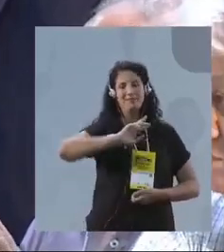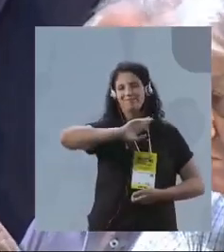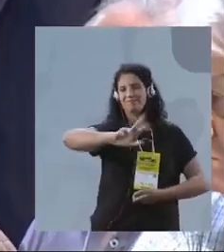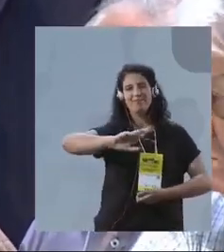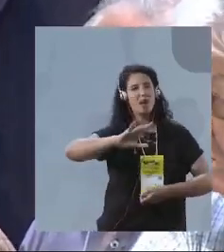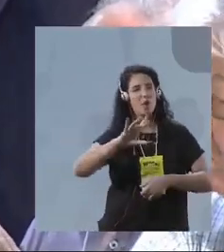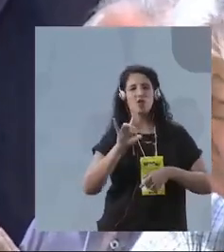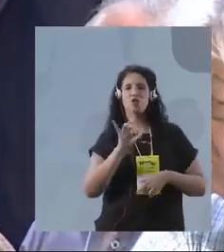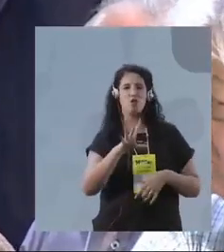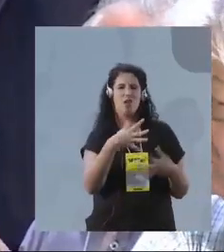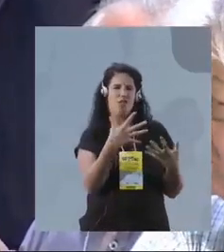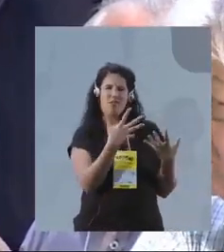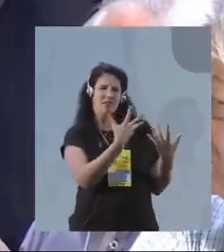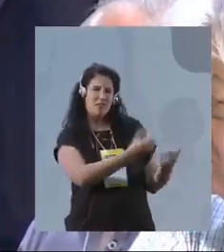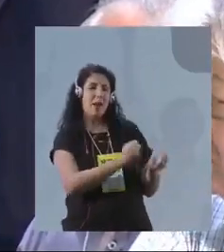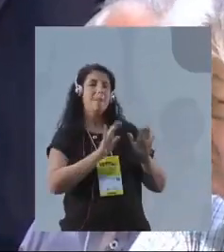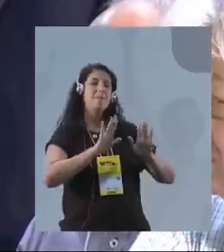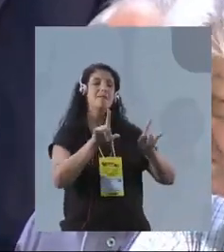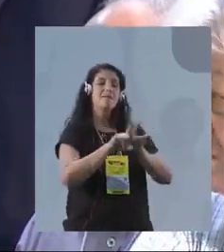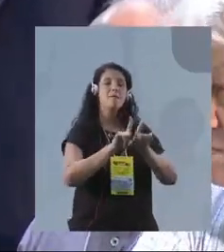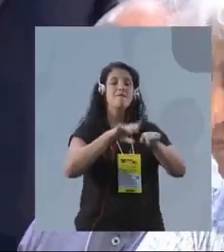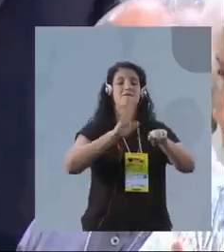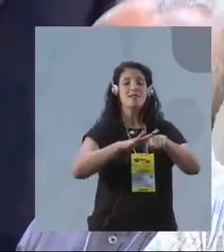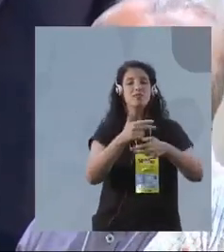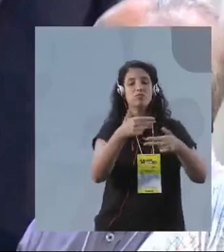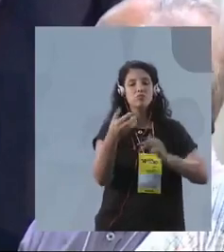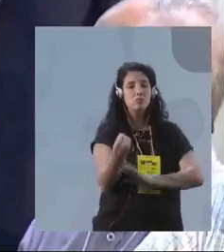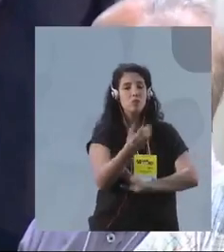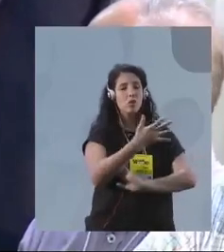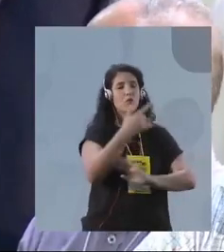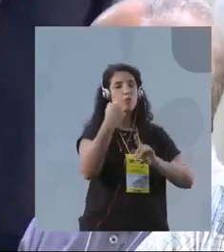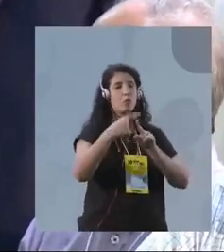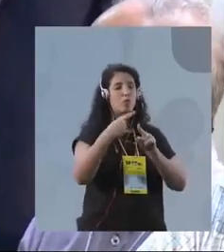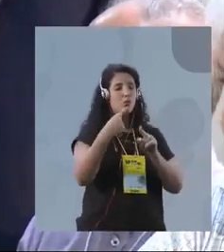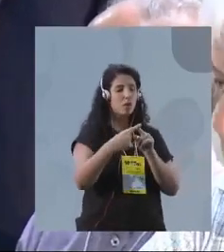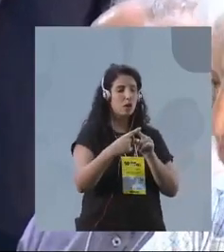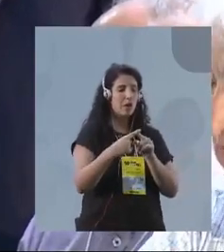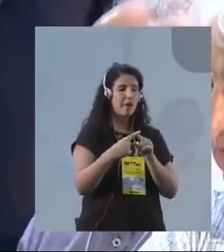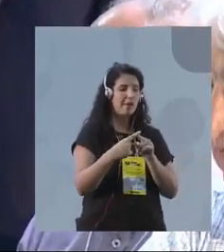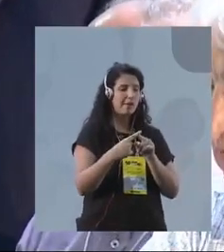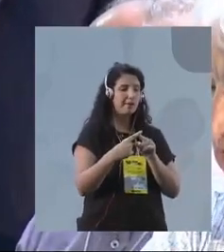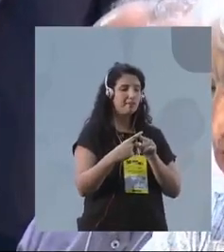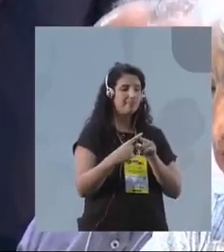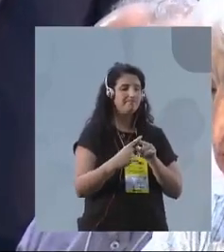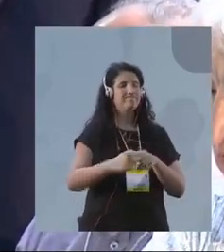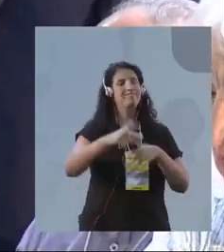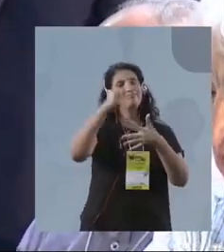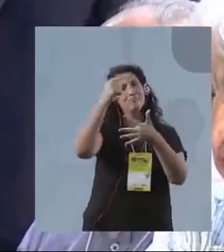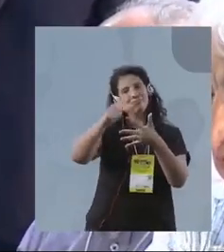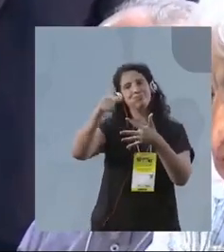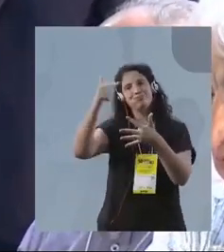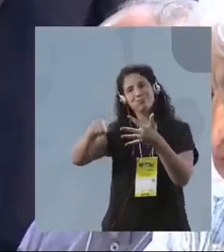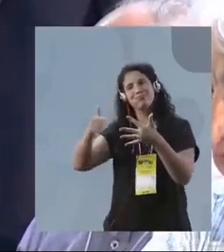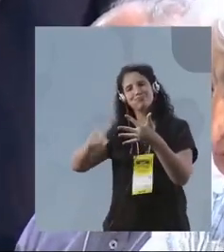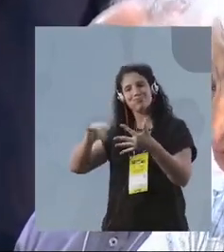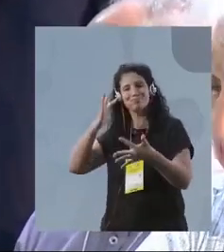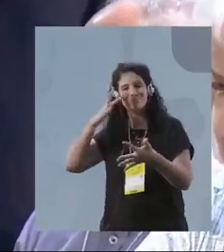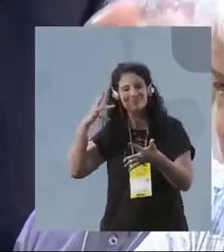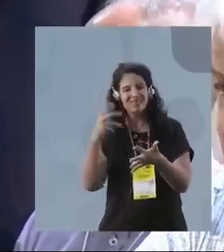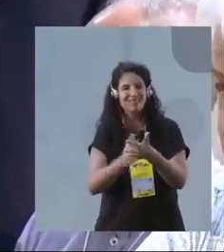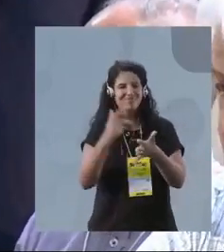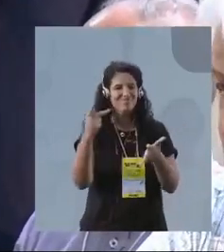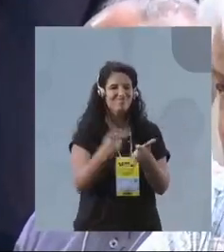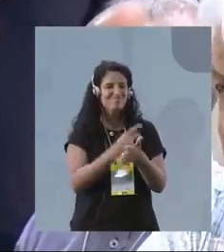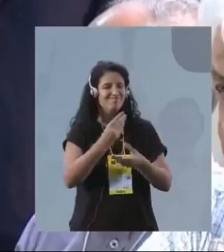la reivindica, porque quieren repetir sus actos de entrega,